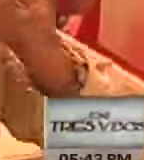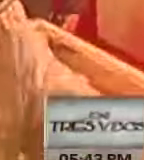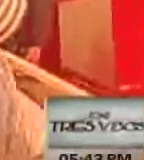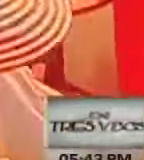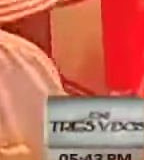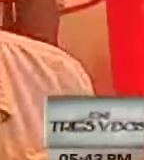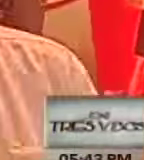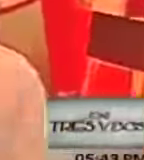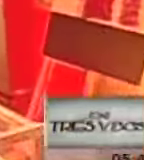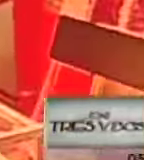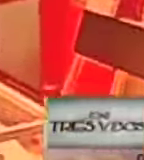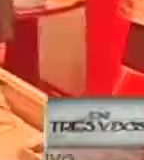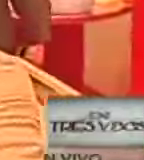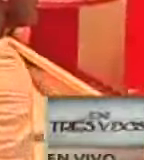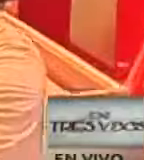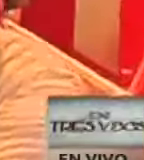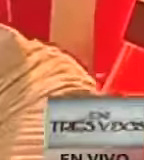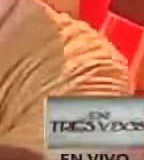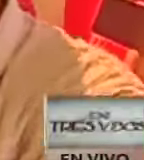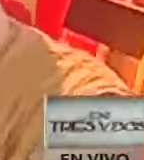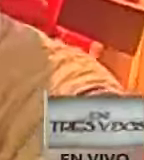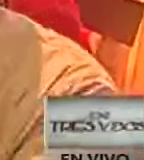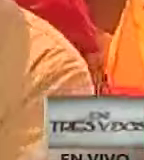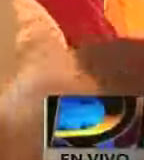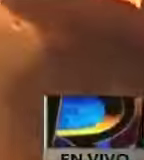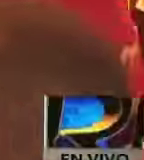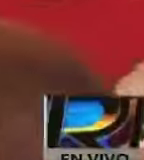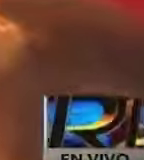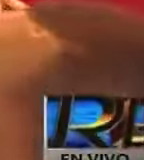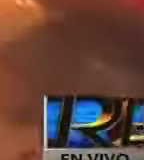seguir respaldando